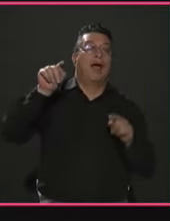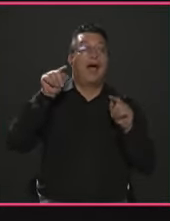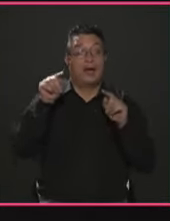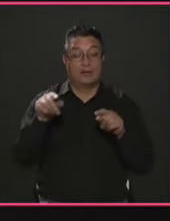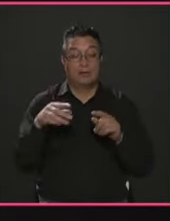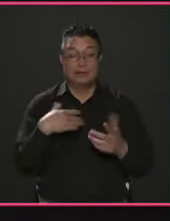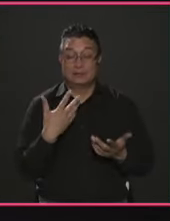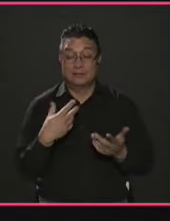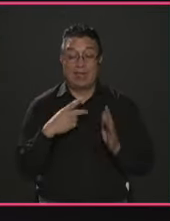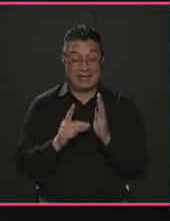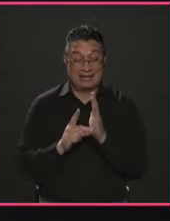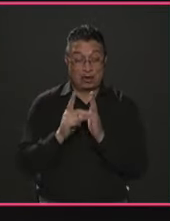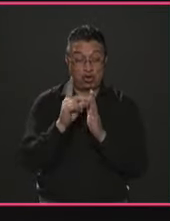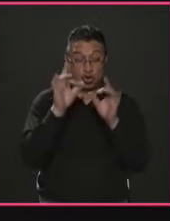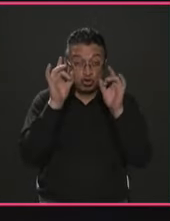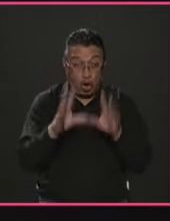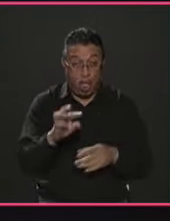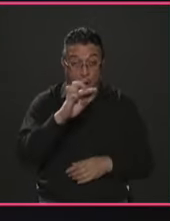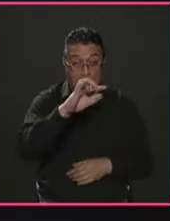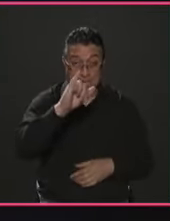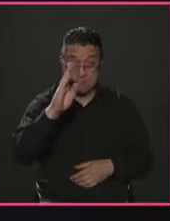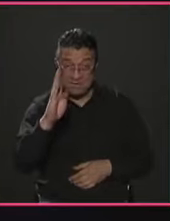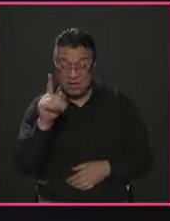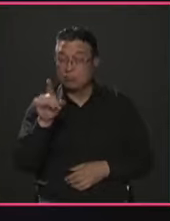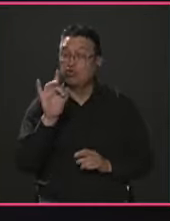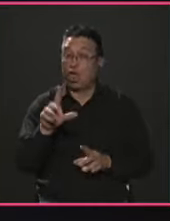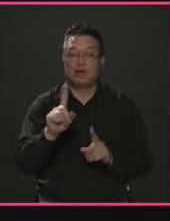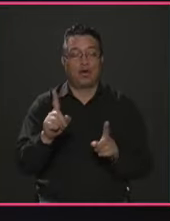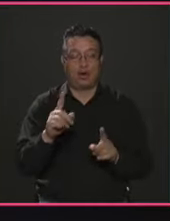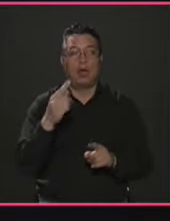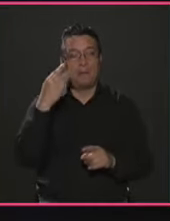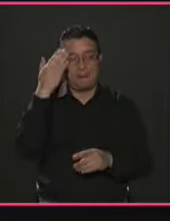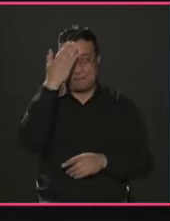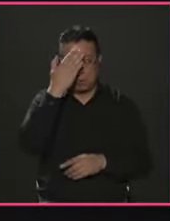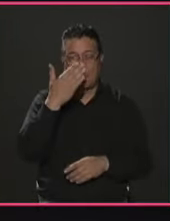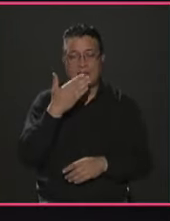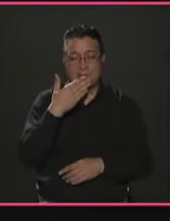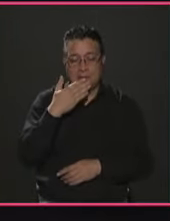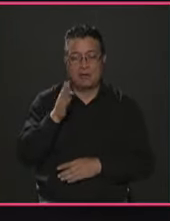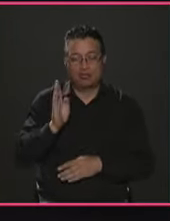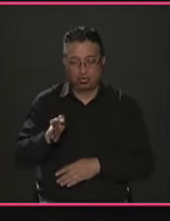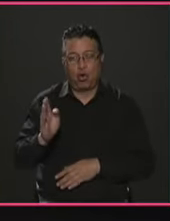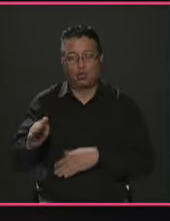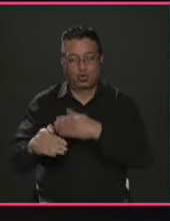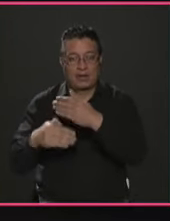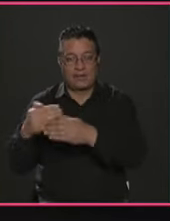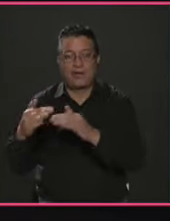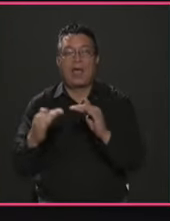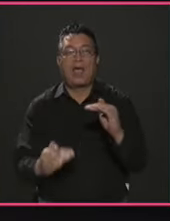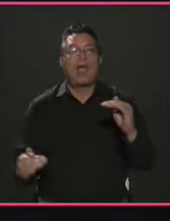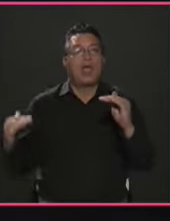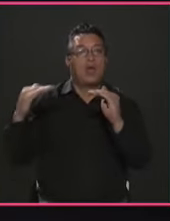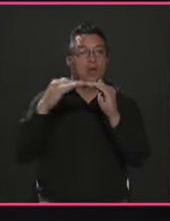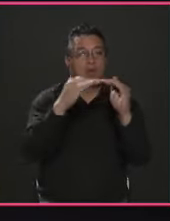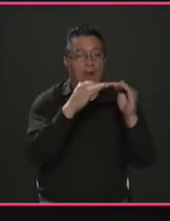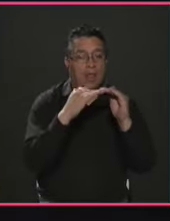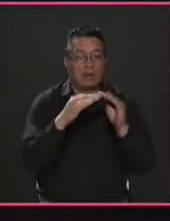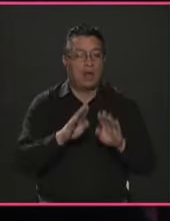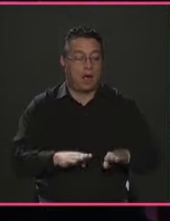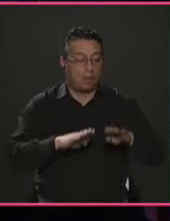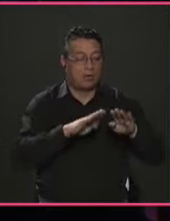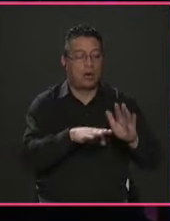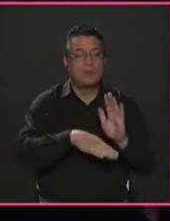solo ingreso per cápita nos preocupa la sustentabilidad la equidad apoyar a los más